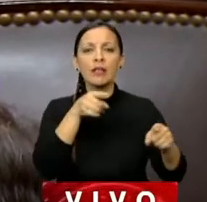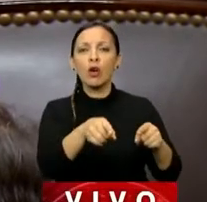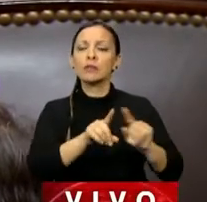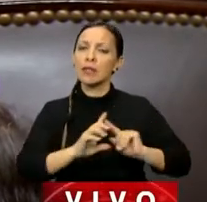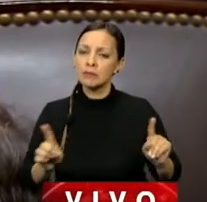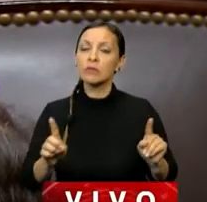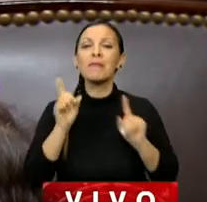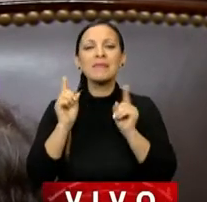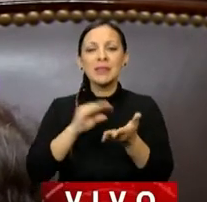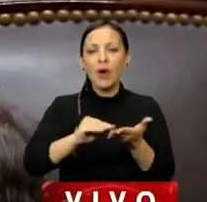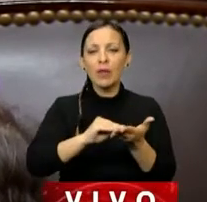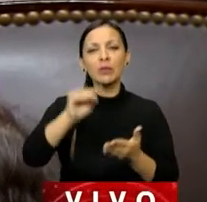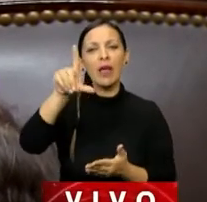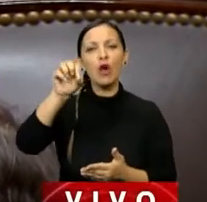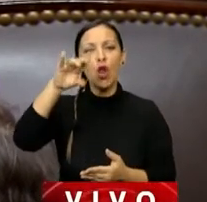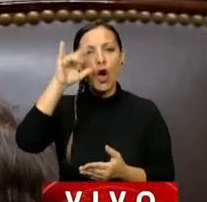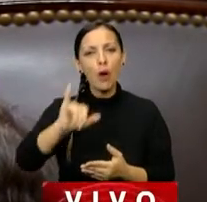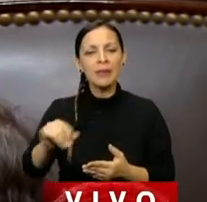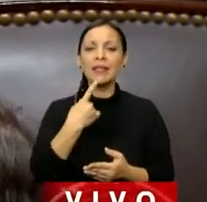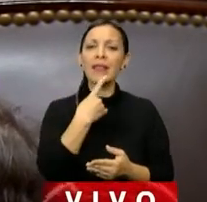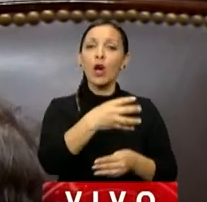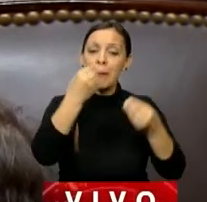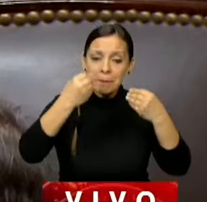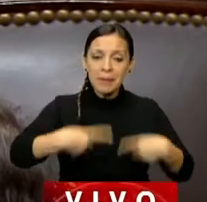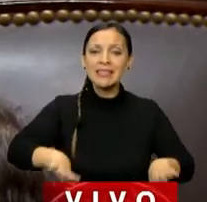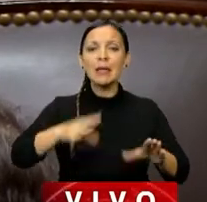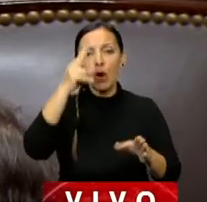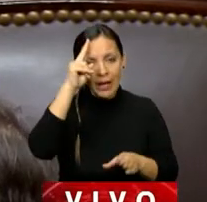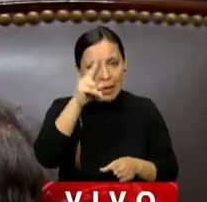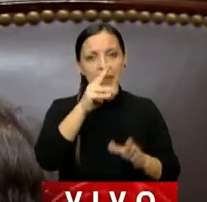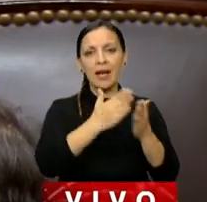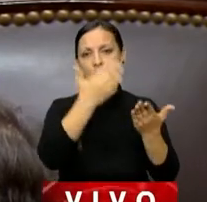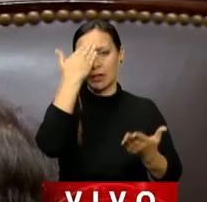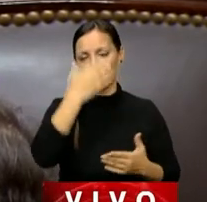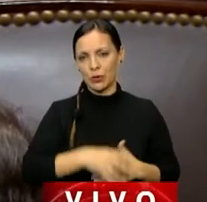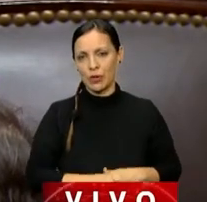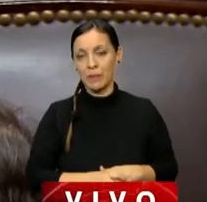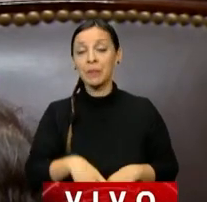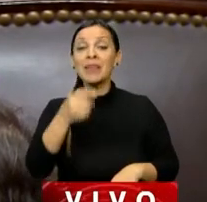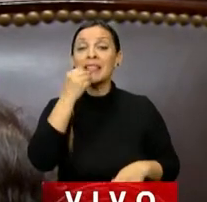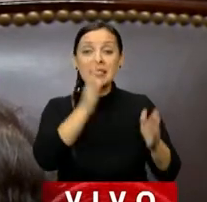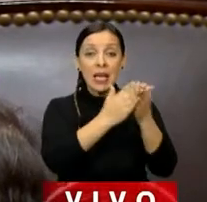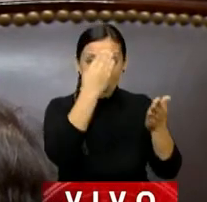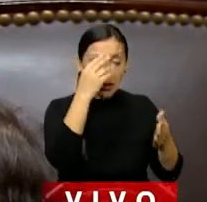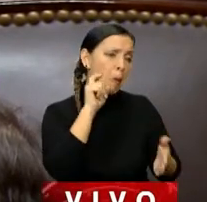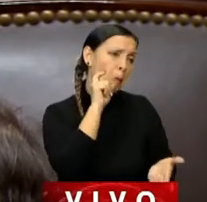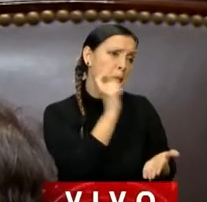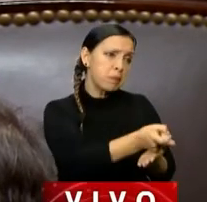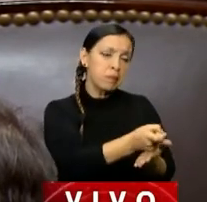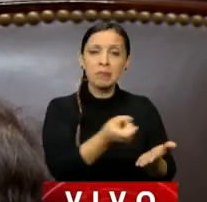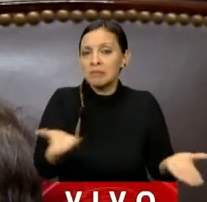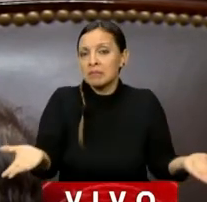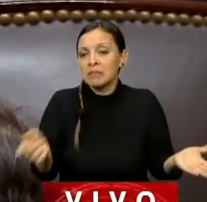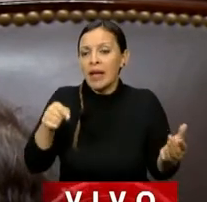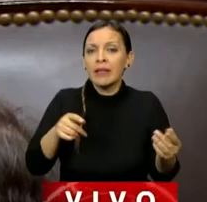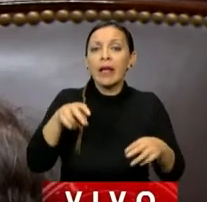bien decía el diputado López, empecemos a respetar la Constitución. Porque si no respetamos la Constitución, este